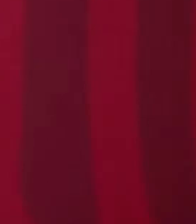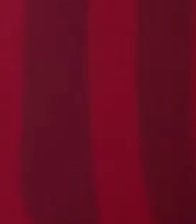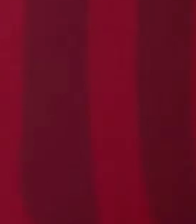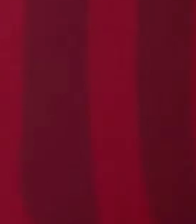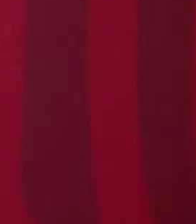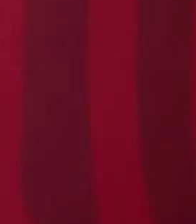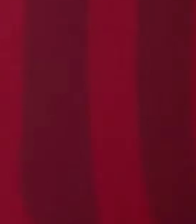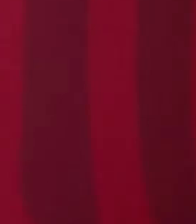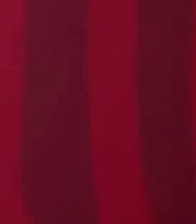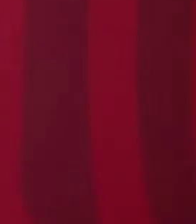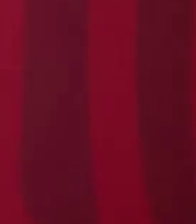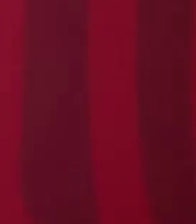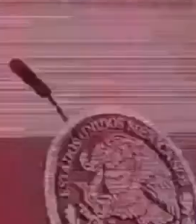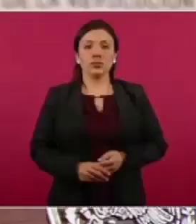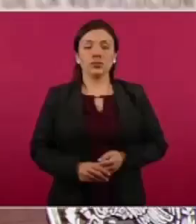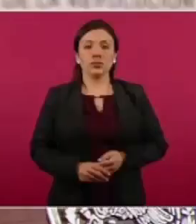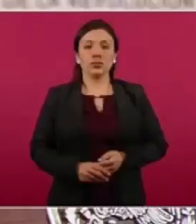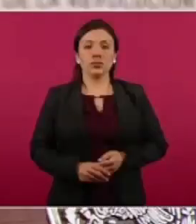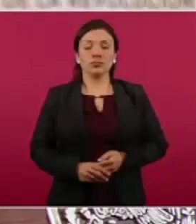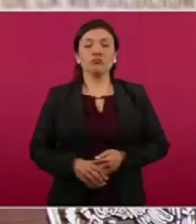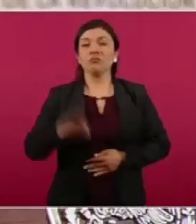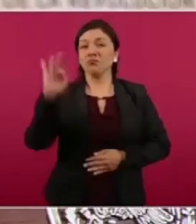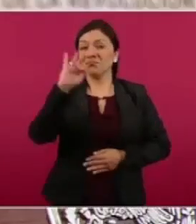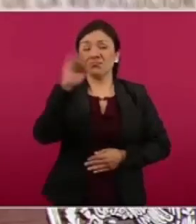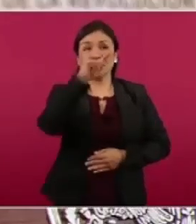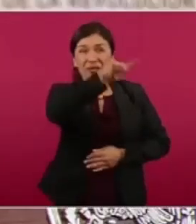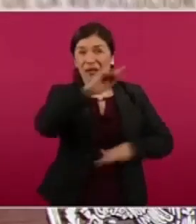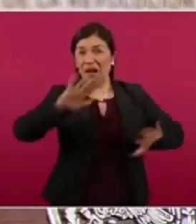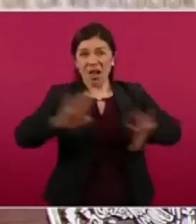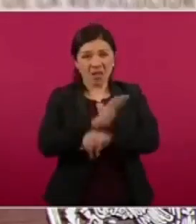sale adelante si no lleva a cabo